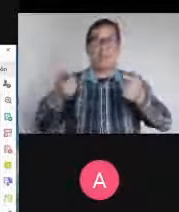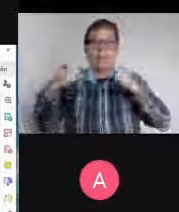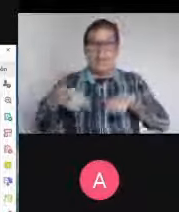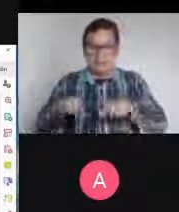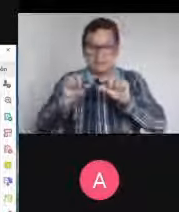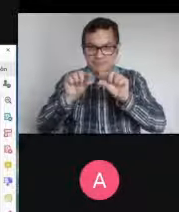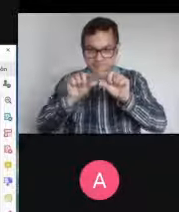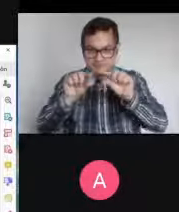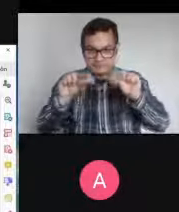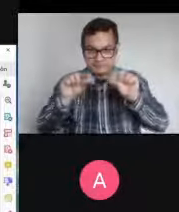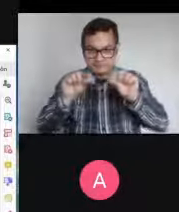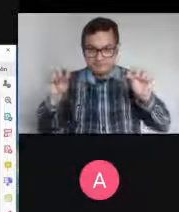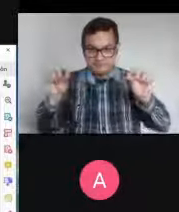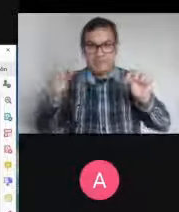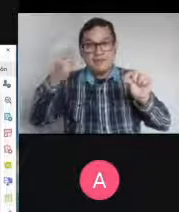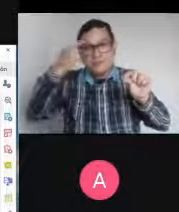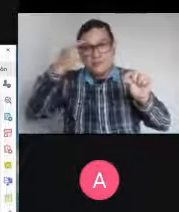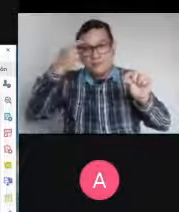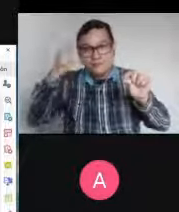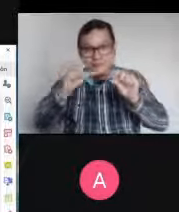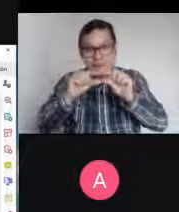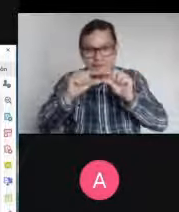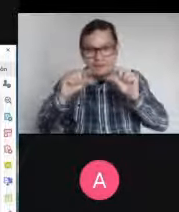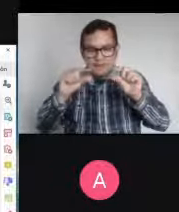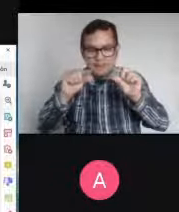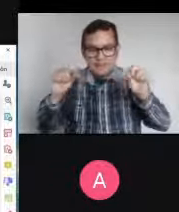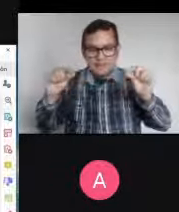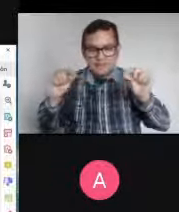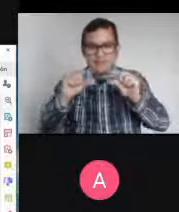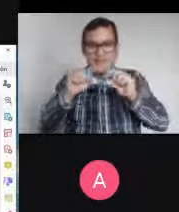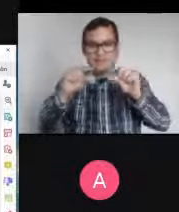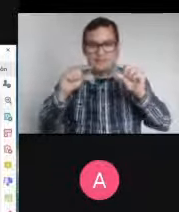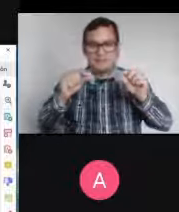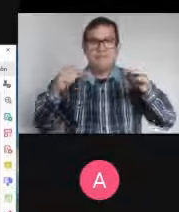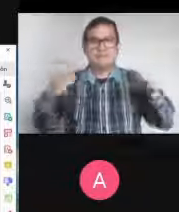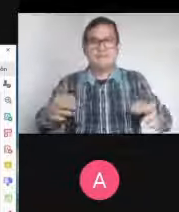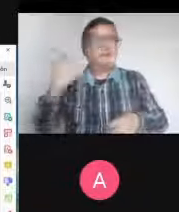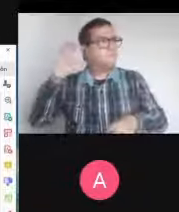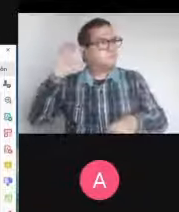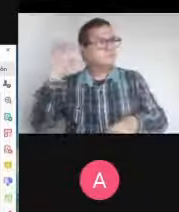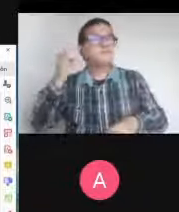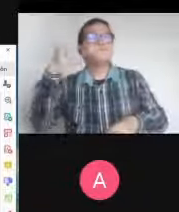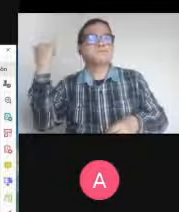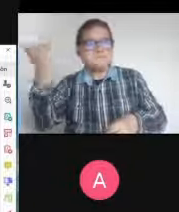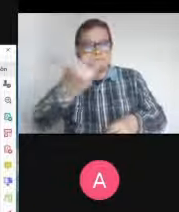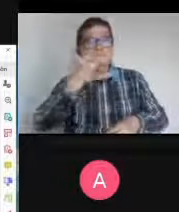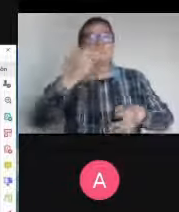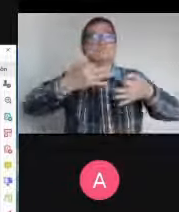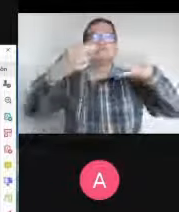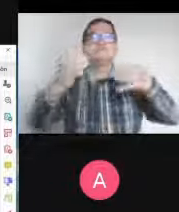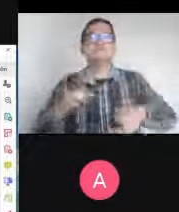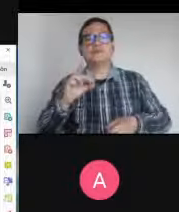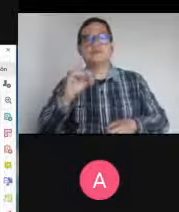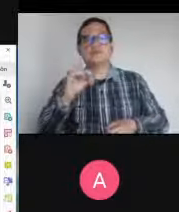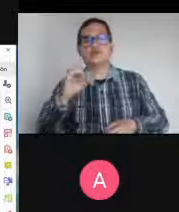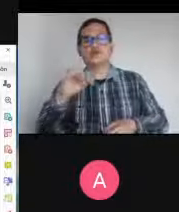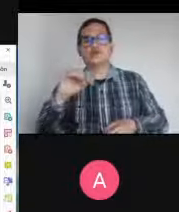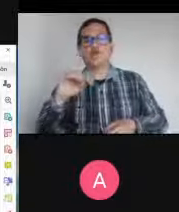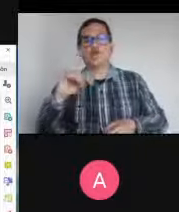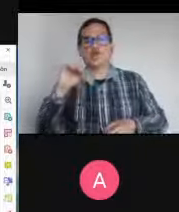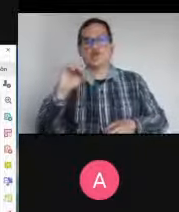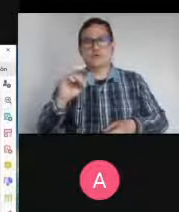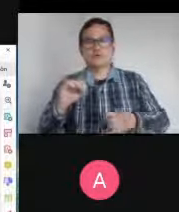cursor, es como lo encontramos físicamente en la vida real, el diodo. Eh,